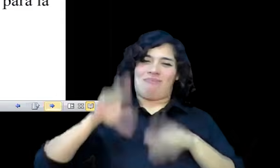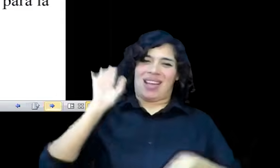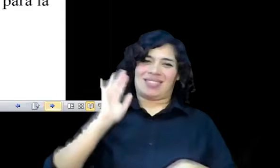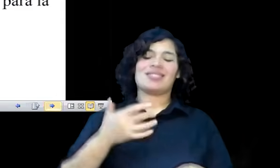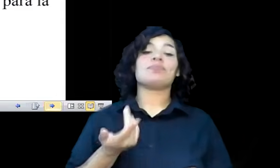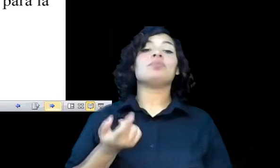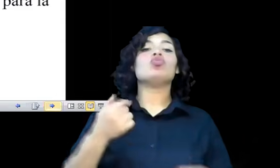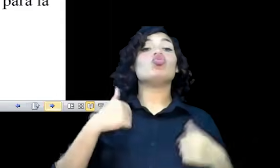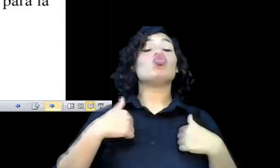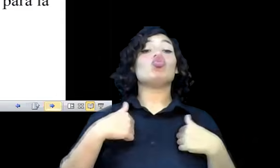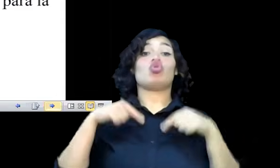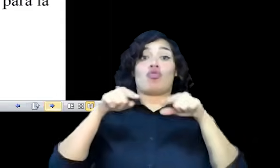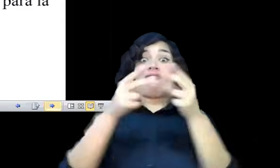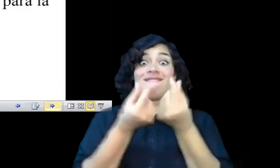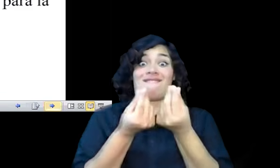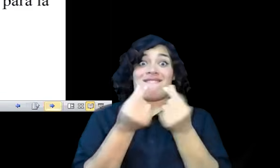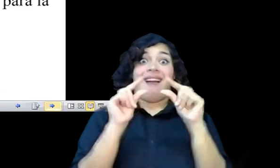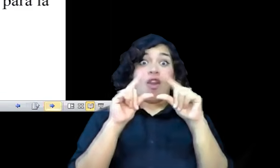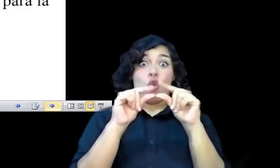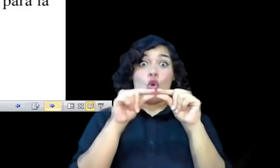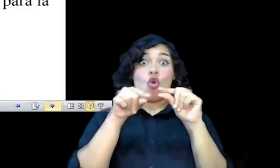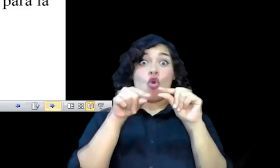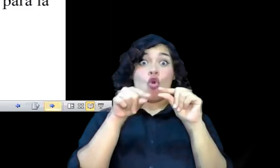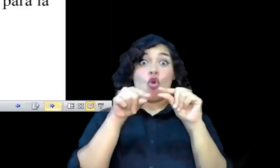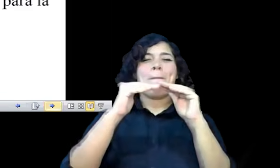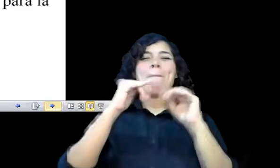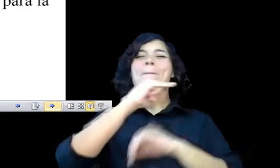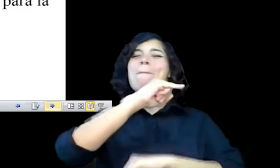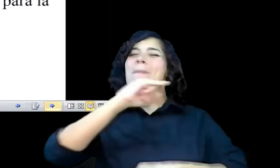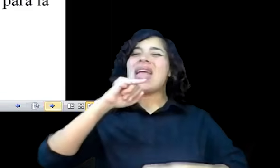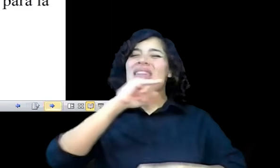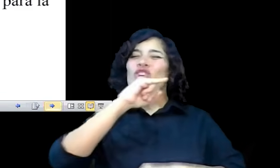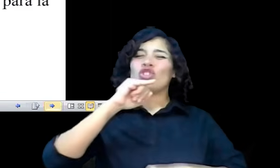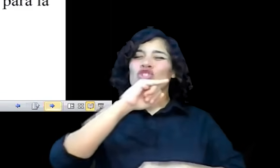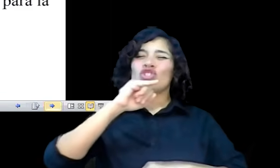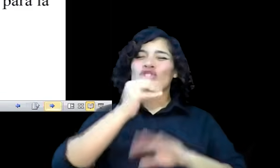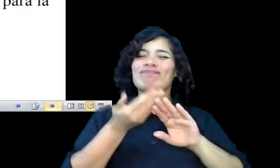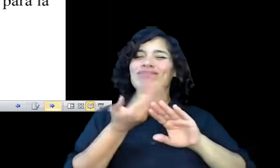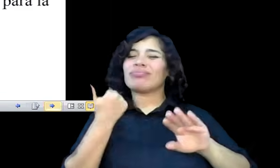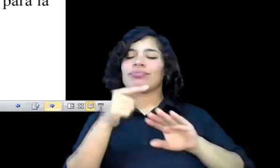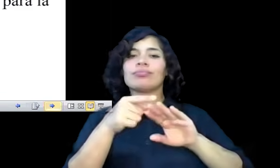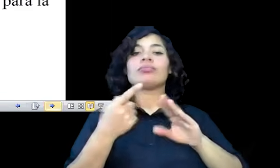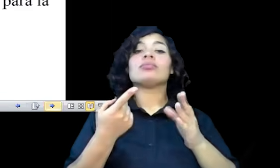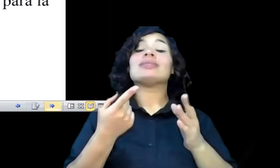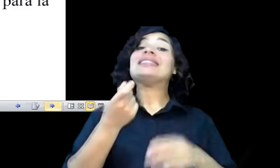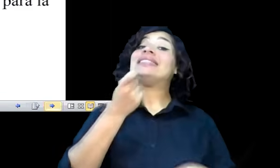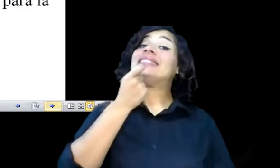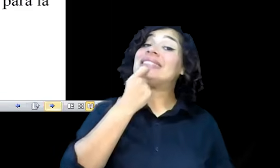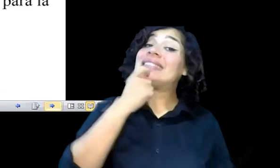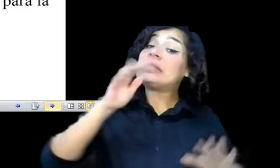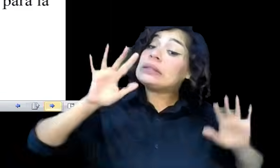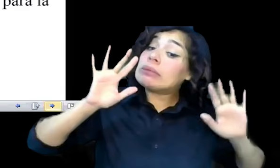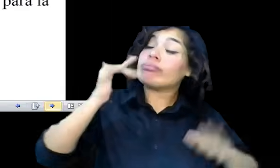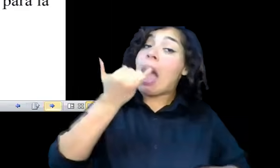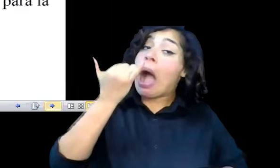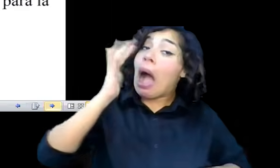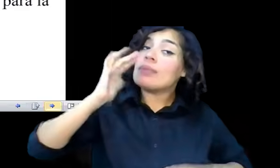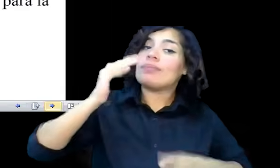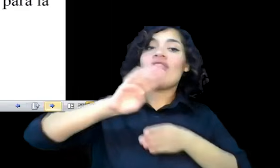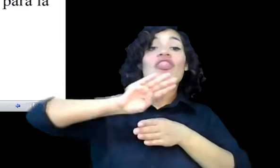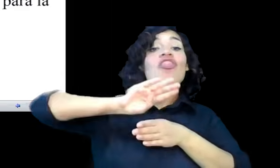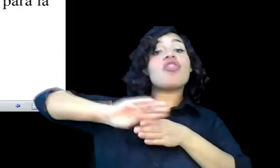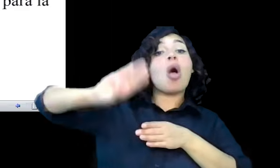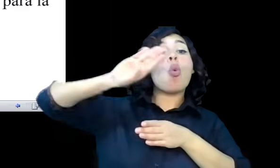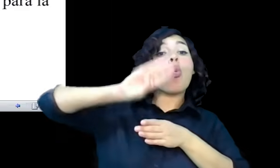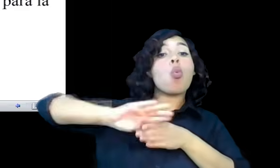a restar, en caso de existir, la deuda que exista,